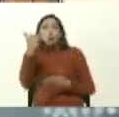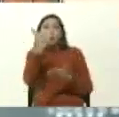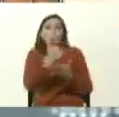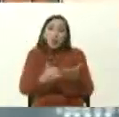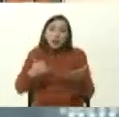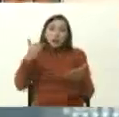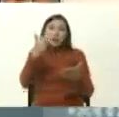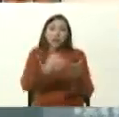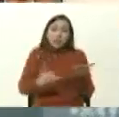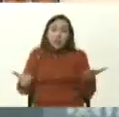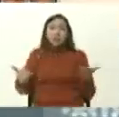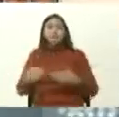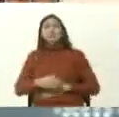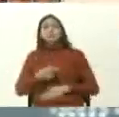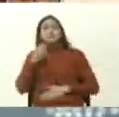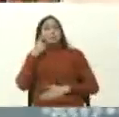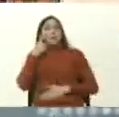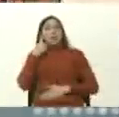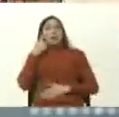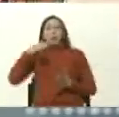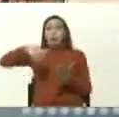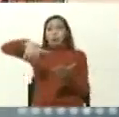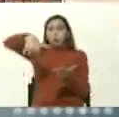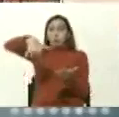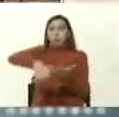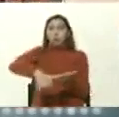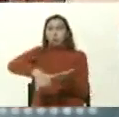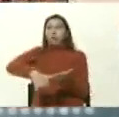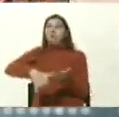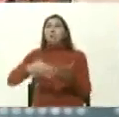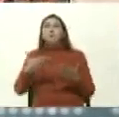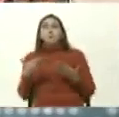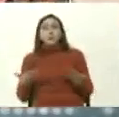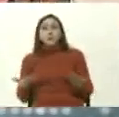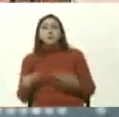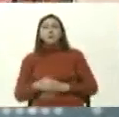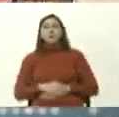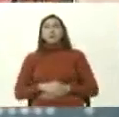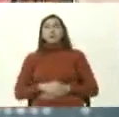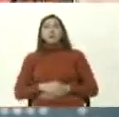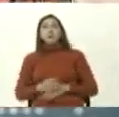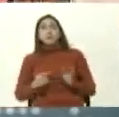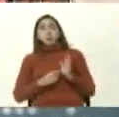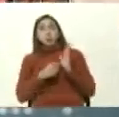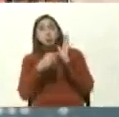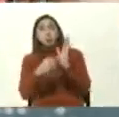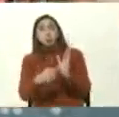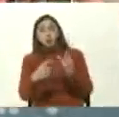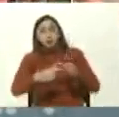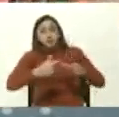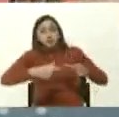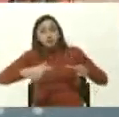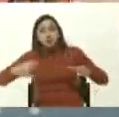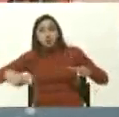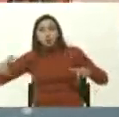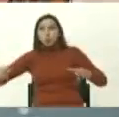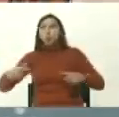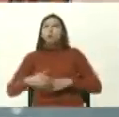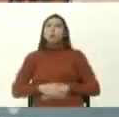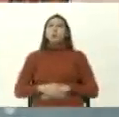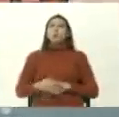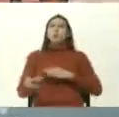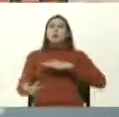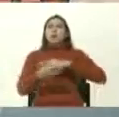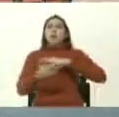registrarse, a verificar su huella, para que pueda emitirse el pasaje